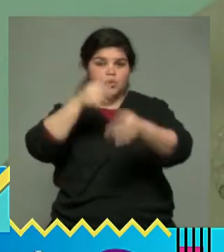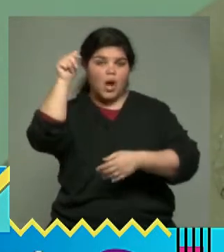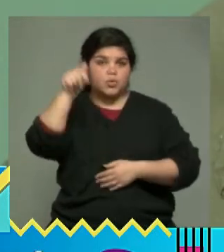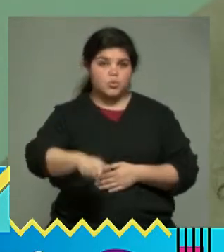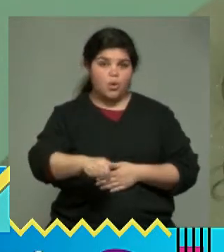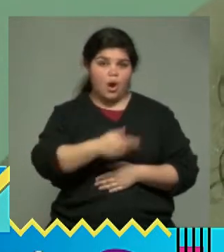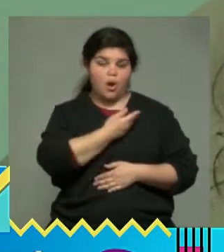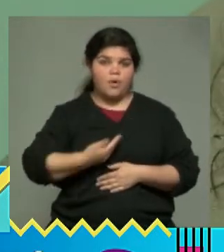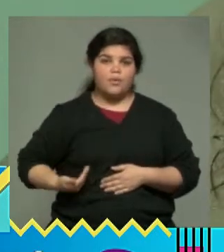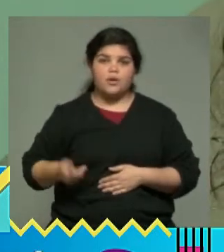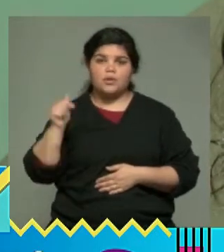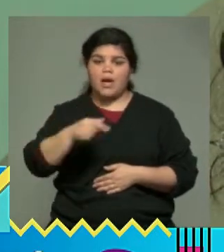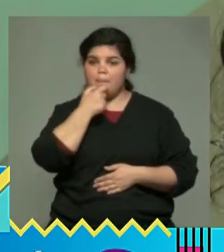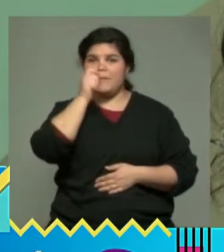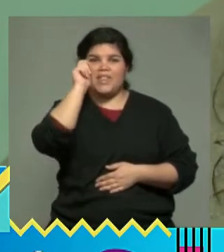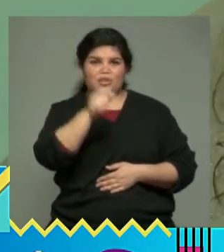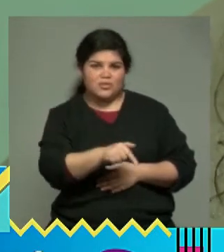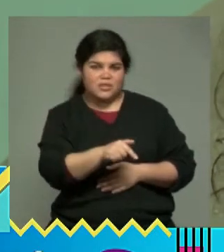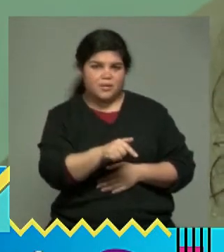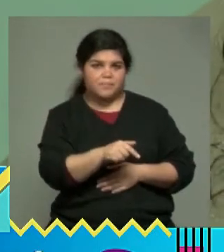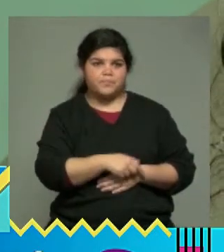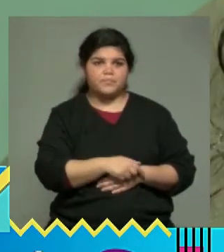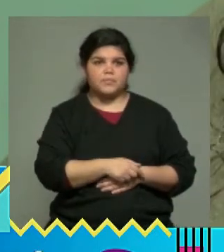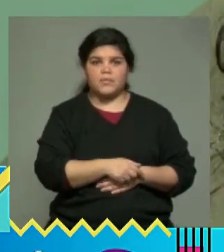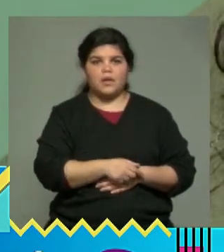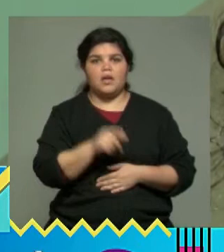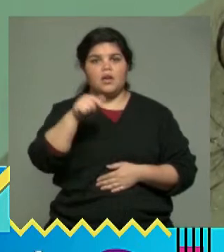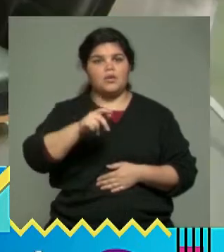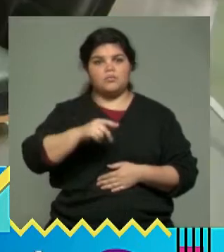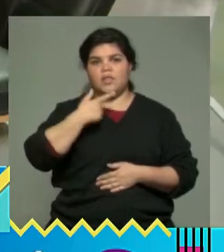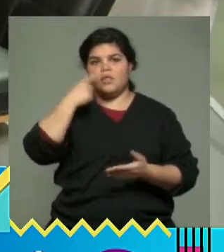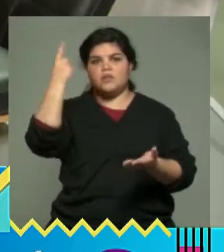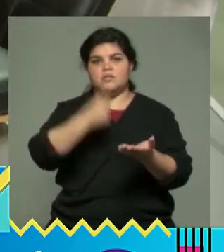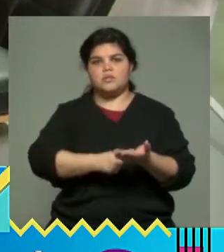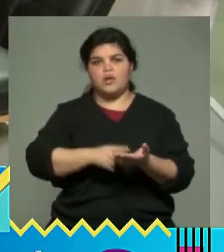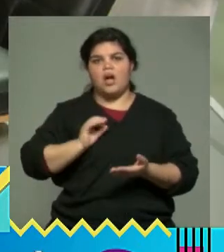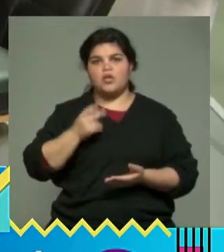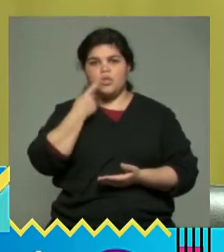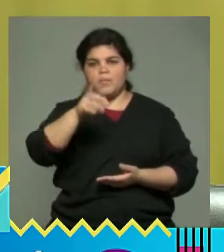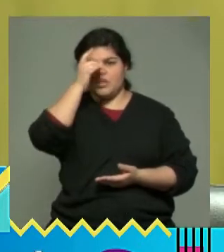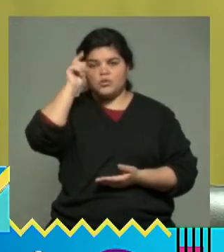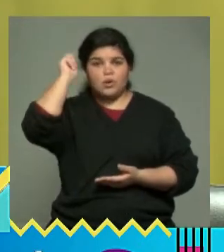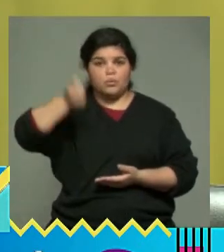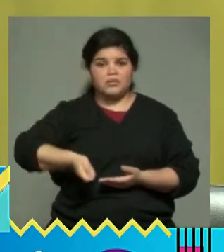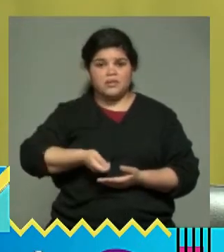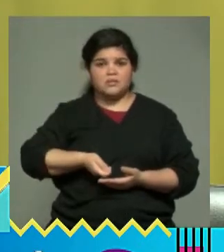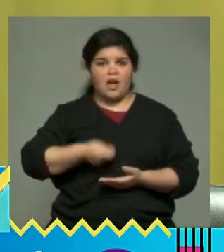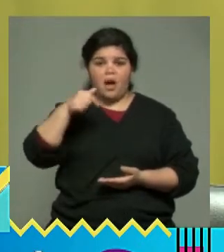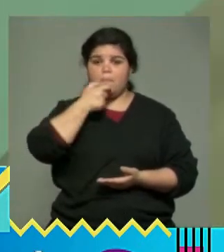En Mendoza además se niegan a aplicar el fallo de la Corte Suprema de Justicia de 2012, por lo tanto no hay